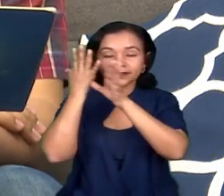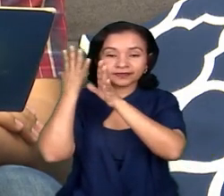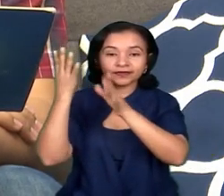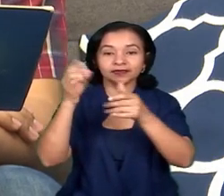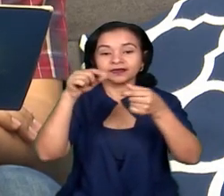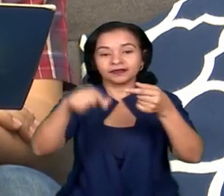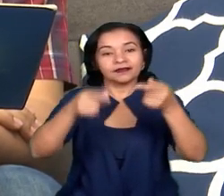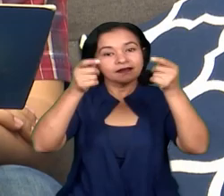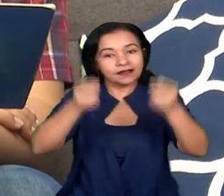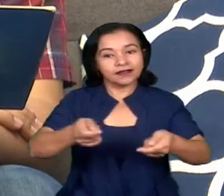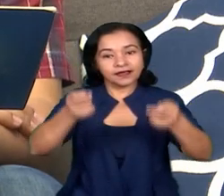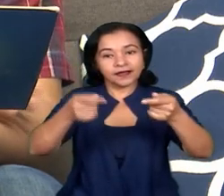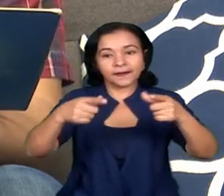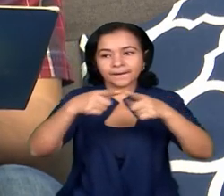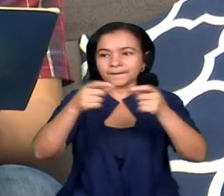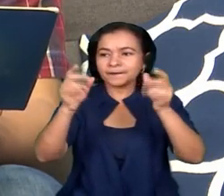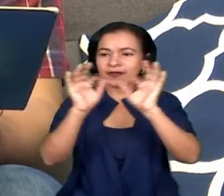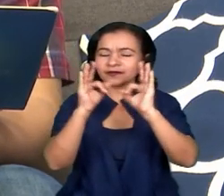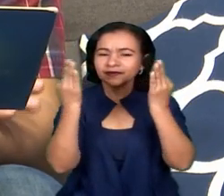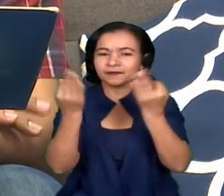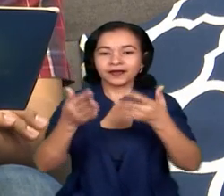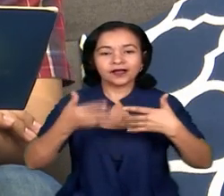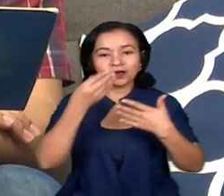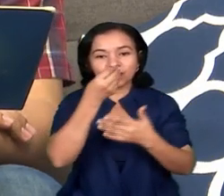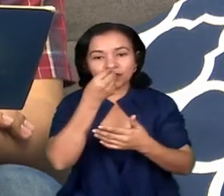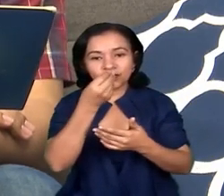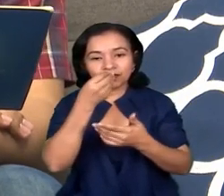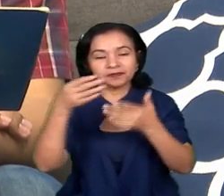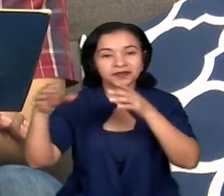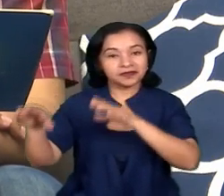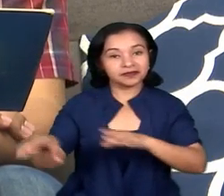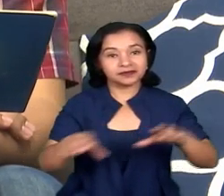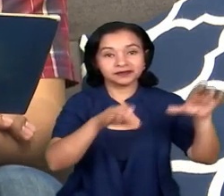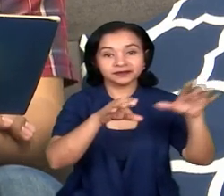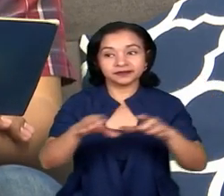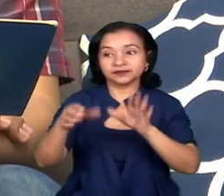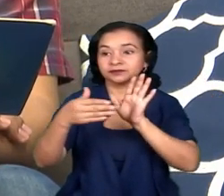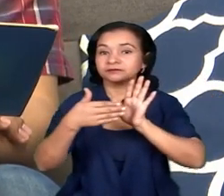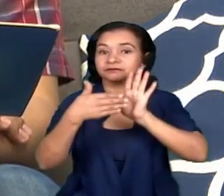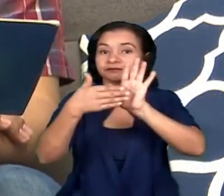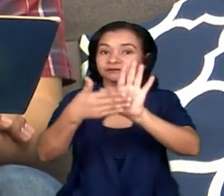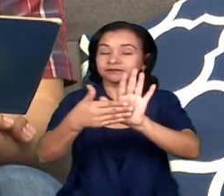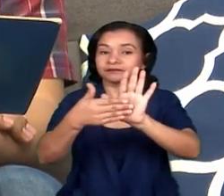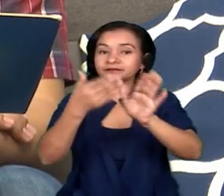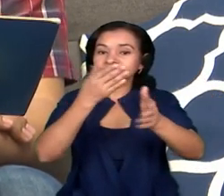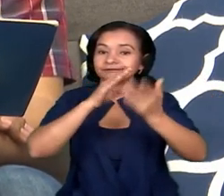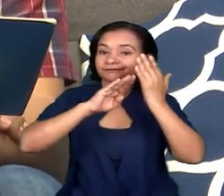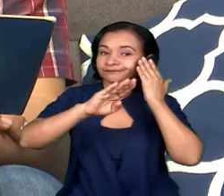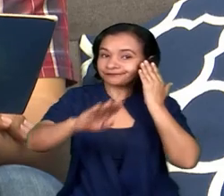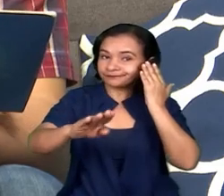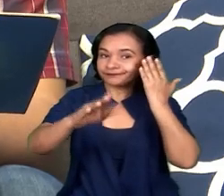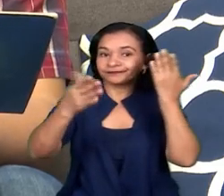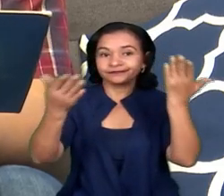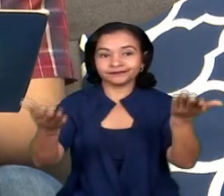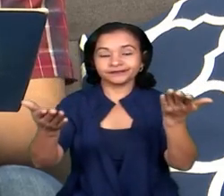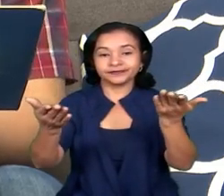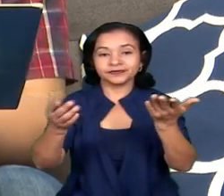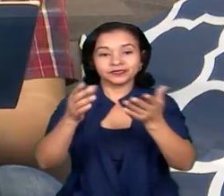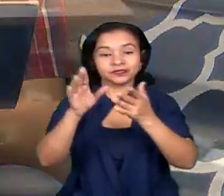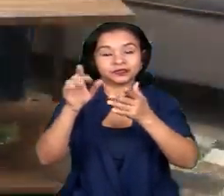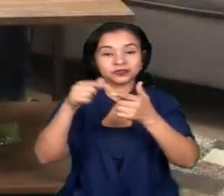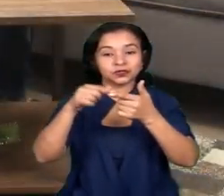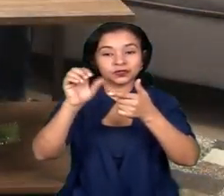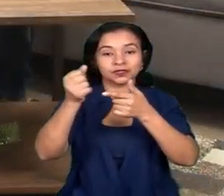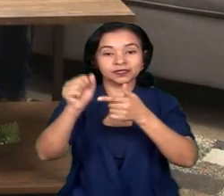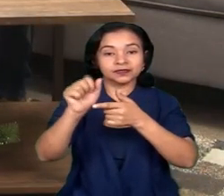Allende familias nicaragüenses a disfrutar de las comidas, tardes culturales y demostraciones de karate do. Solo en El Salvador